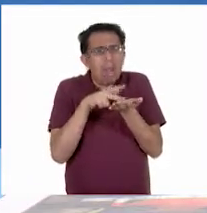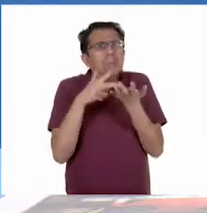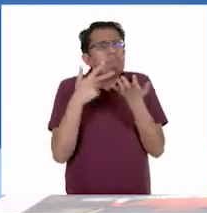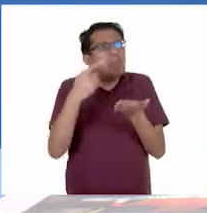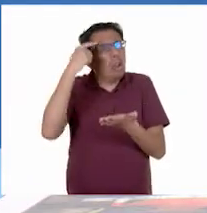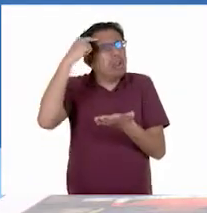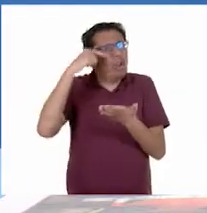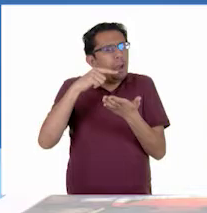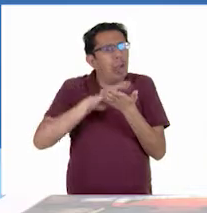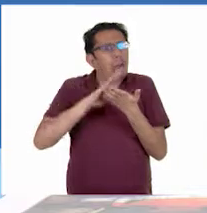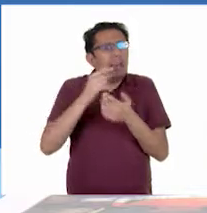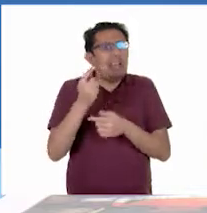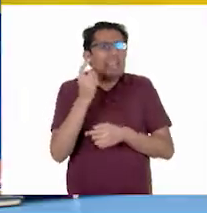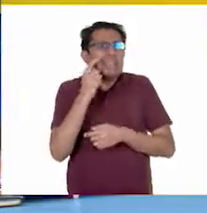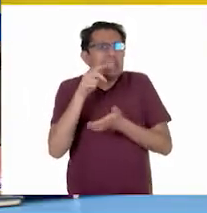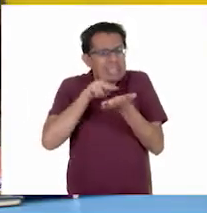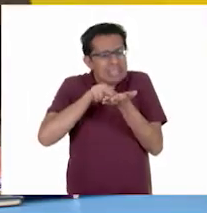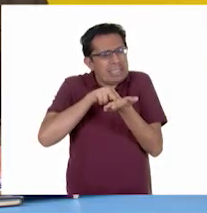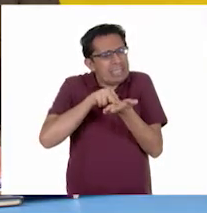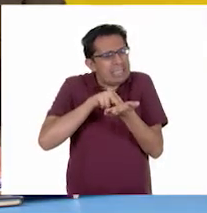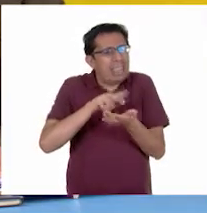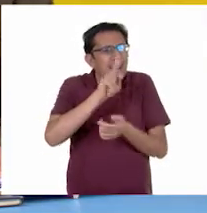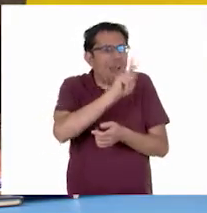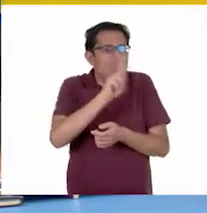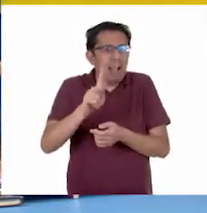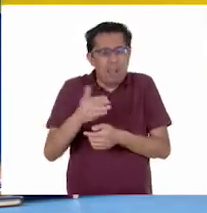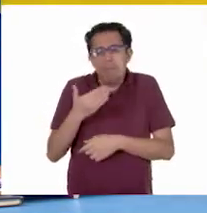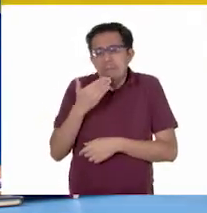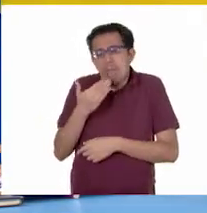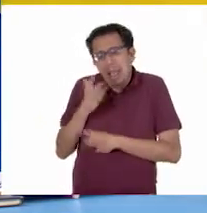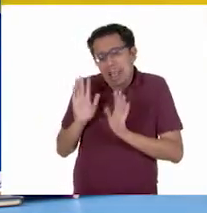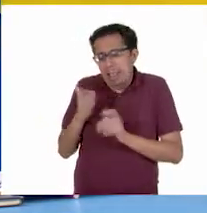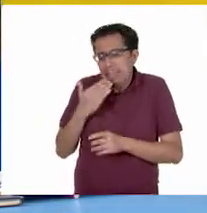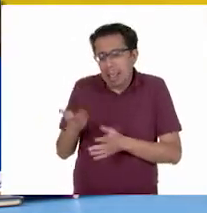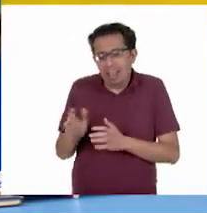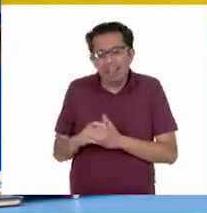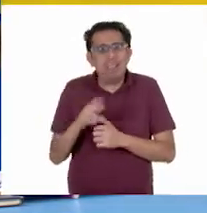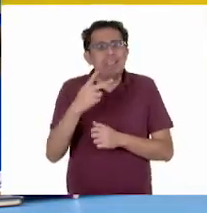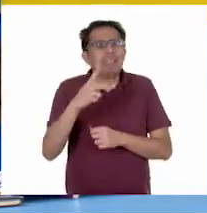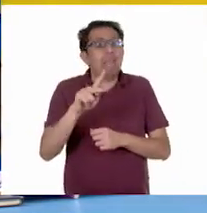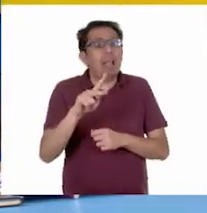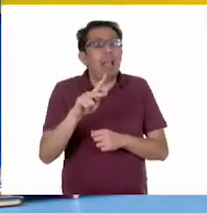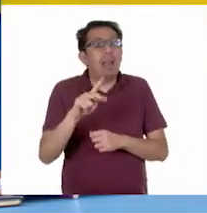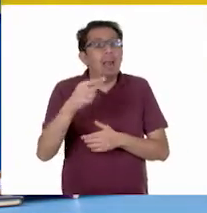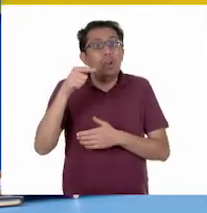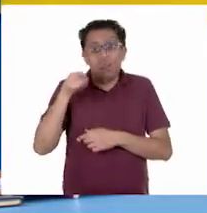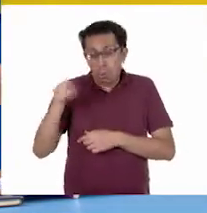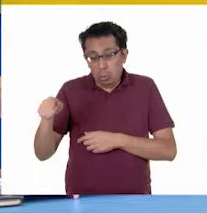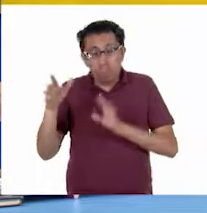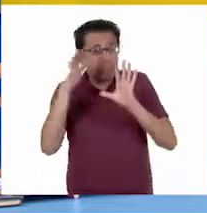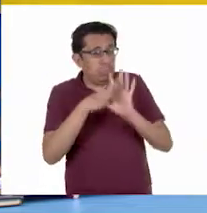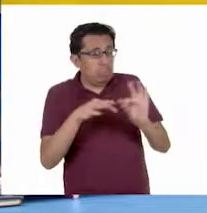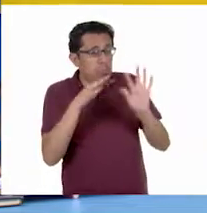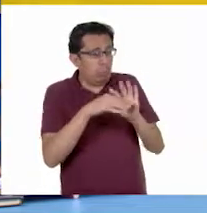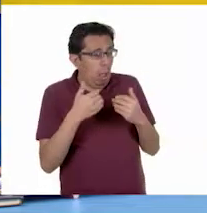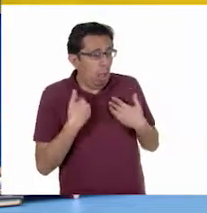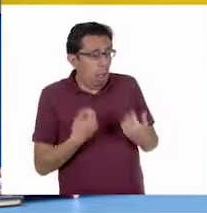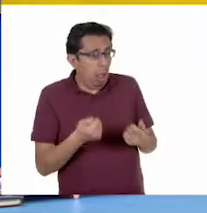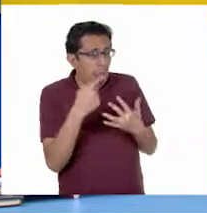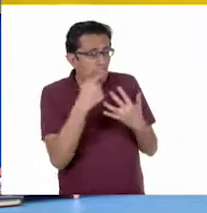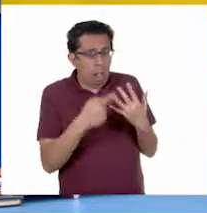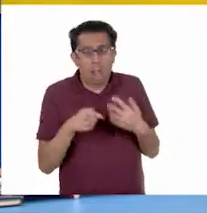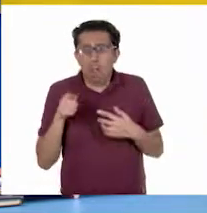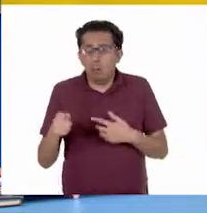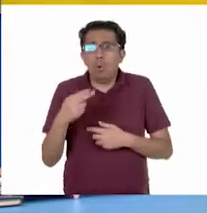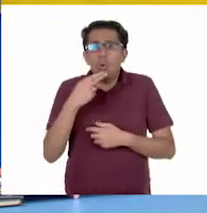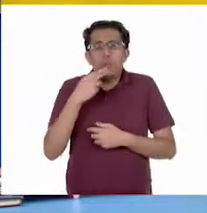fueran caries. Muy bien, Ton. Y fíjate que al compartir tu interpretación, sin querer, utilizaste el